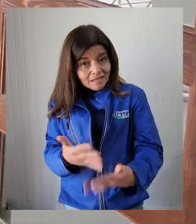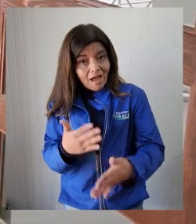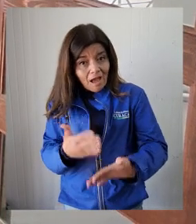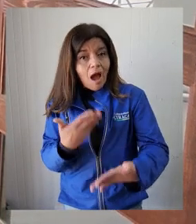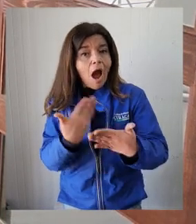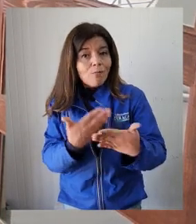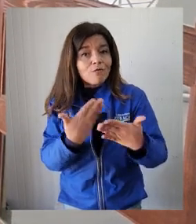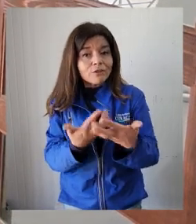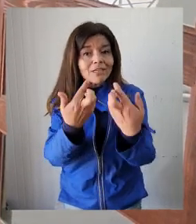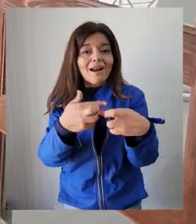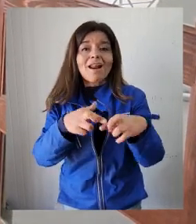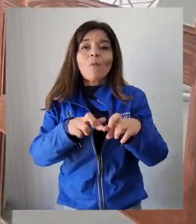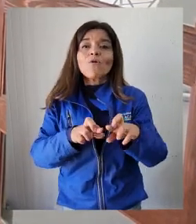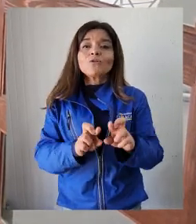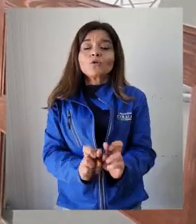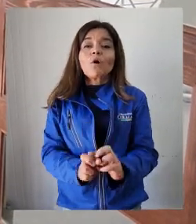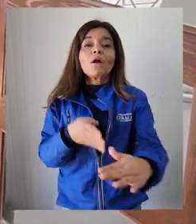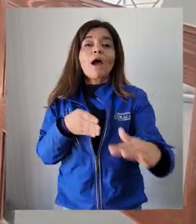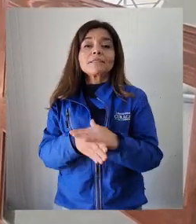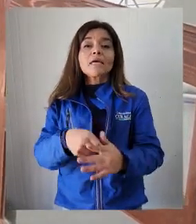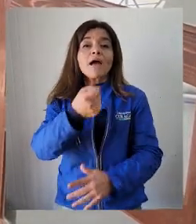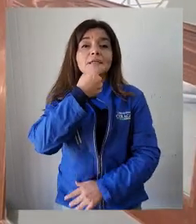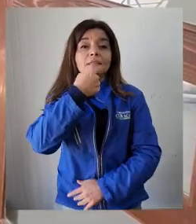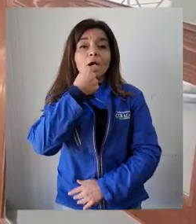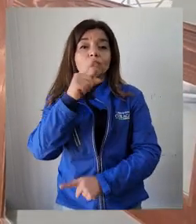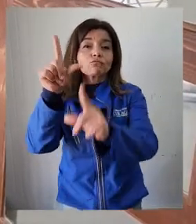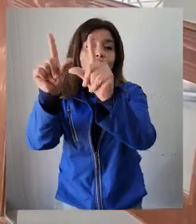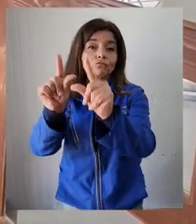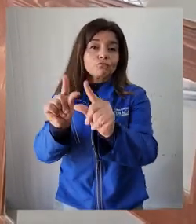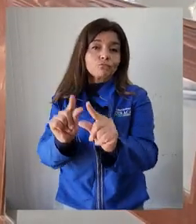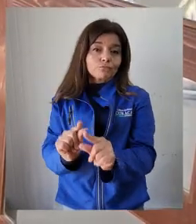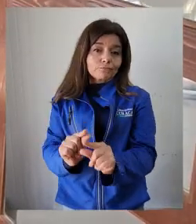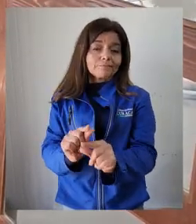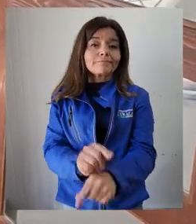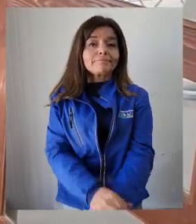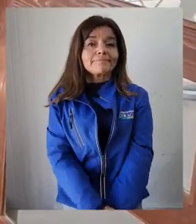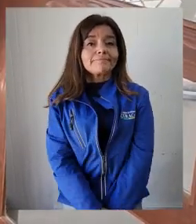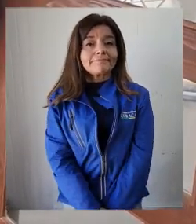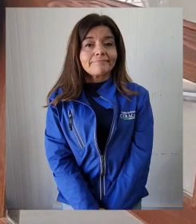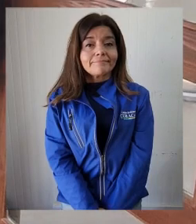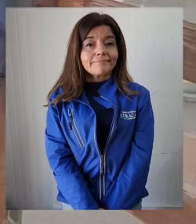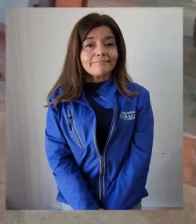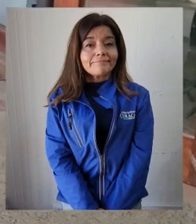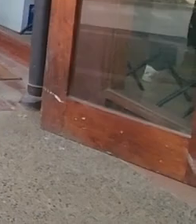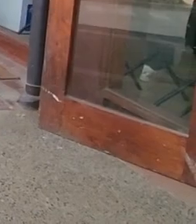que puedan aprovechar esta oportunidad y poder acceder a medicamentos a un más bajo costo.